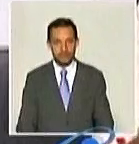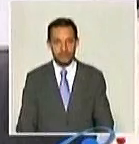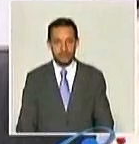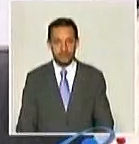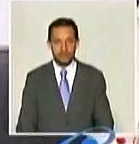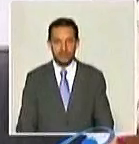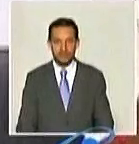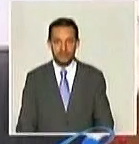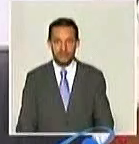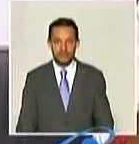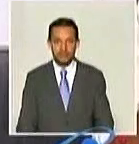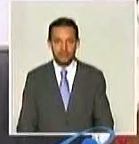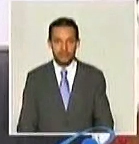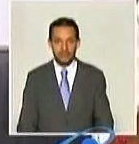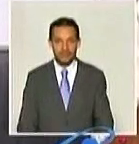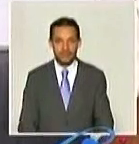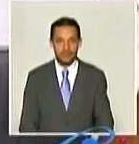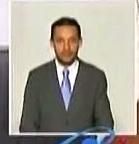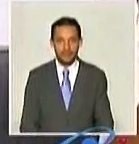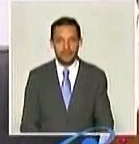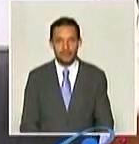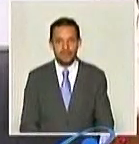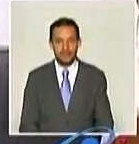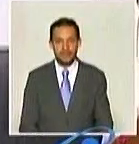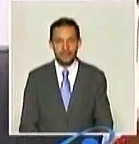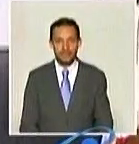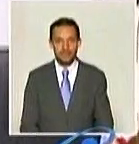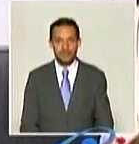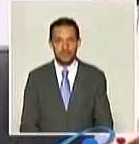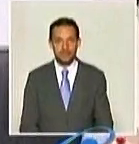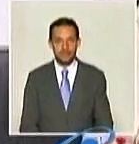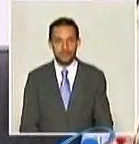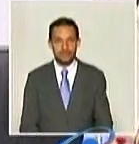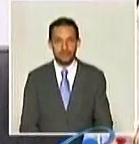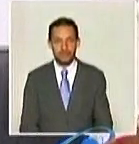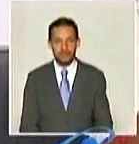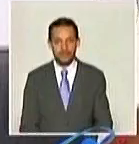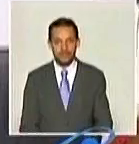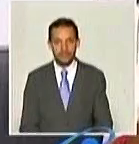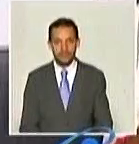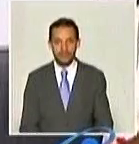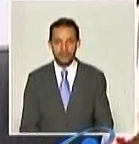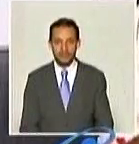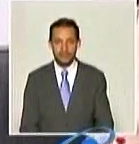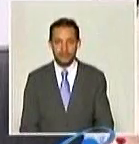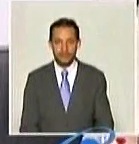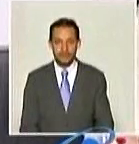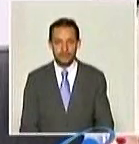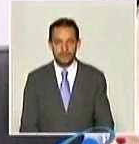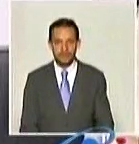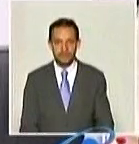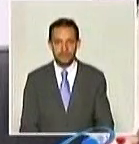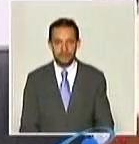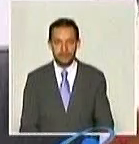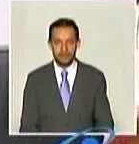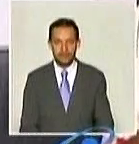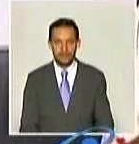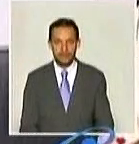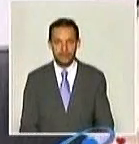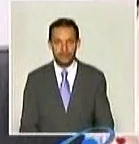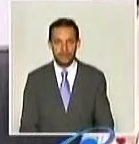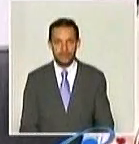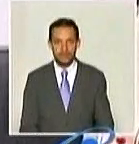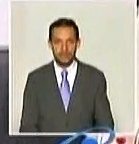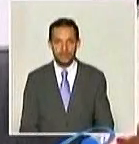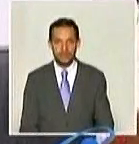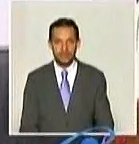La aguja de terapia neural, la aplicación del ozono, la aplicación de la terapia de quelación, del plasma